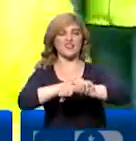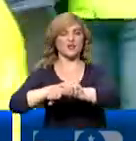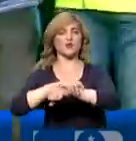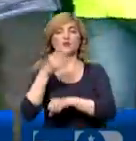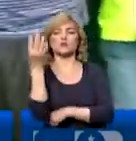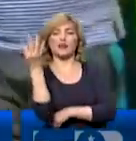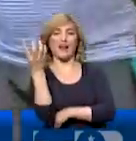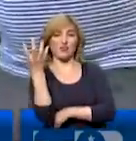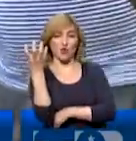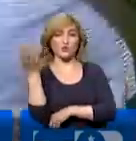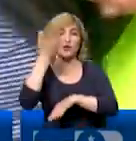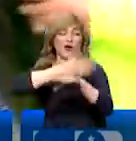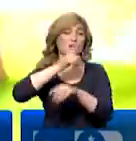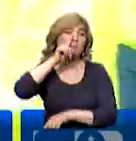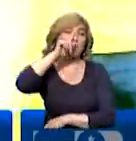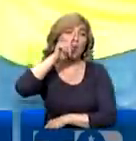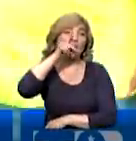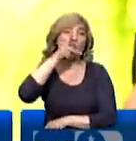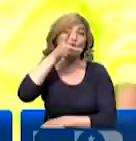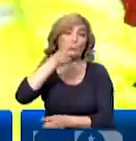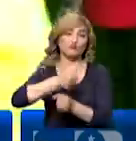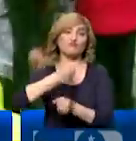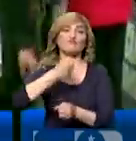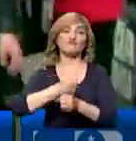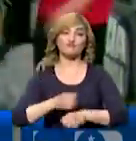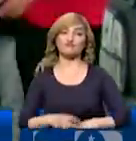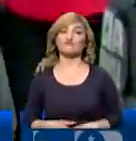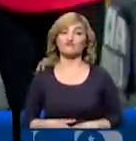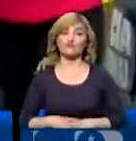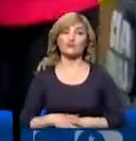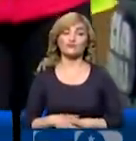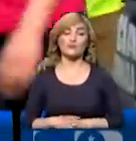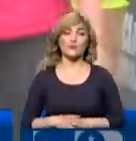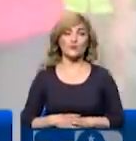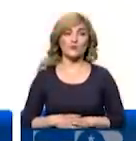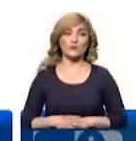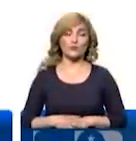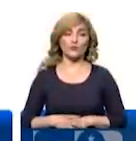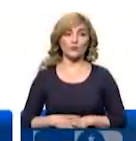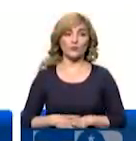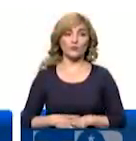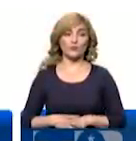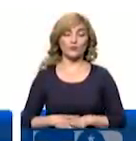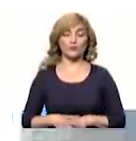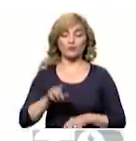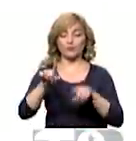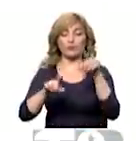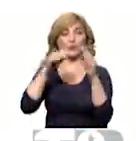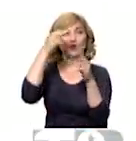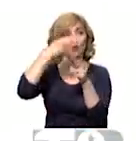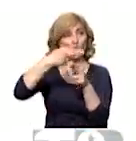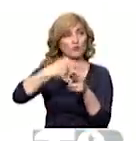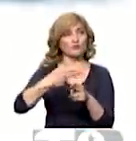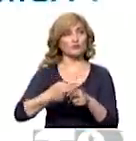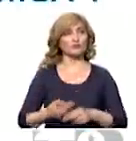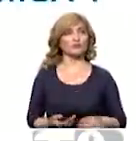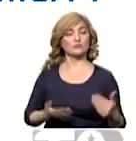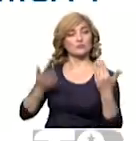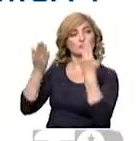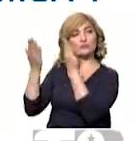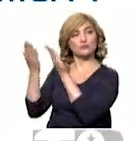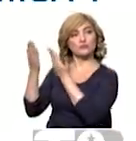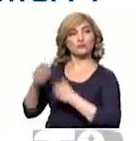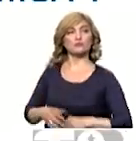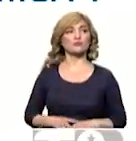en el operativo Emperador pertenecen o pertenecieron a la función pública. Aquí algunos nombres. Cristian